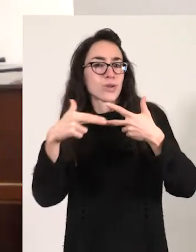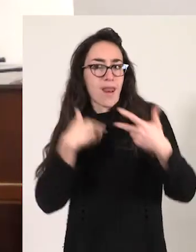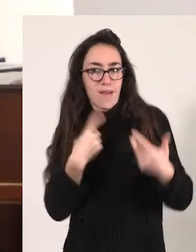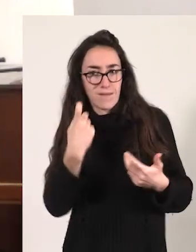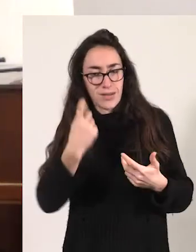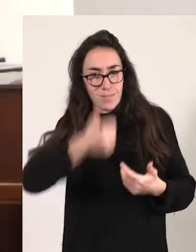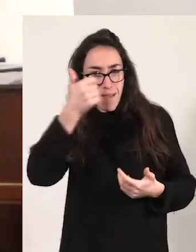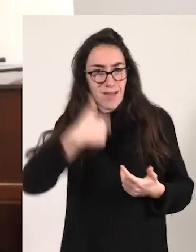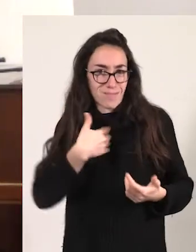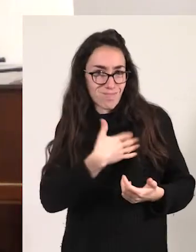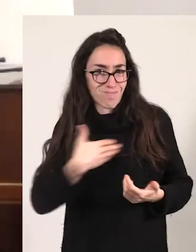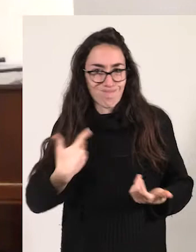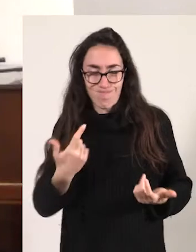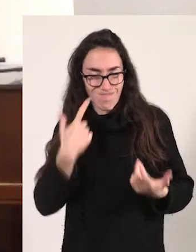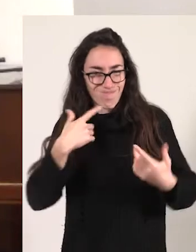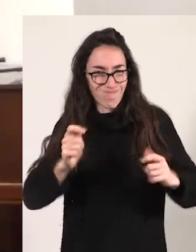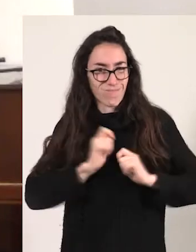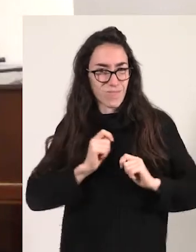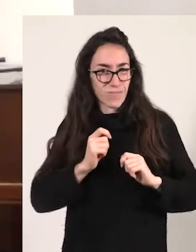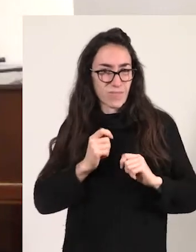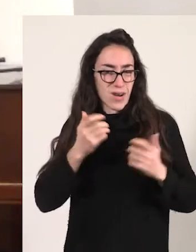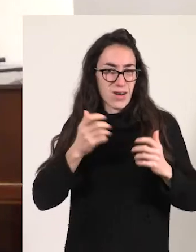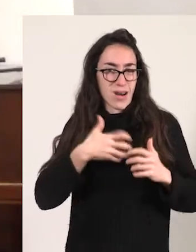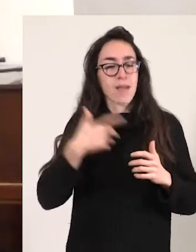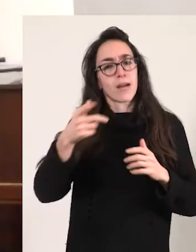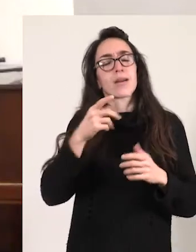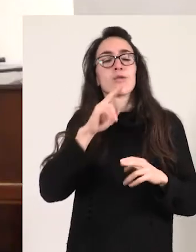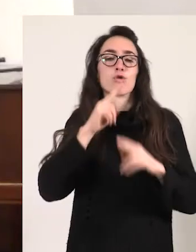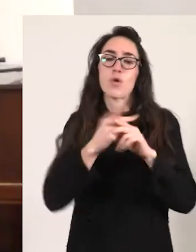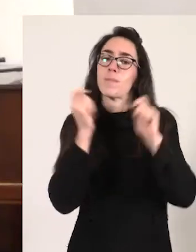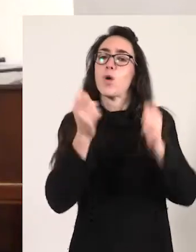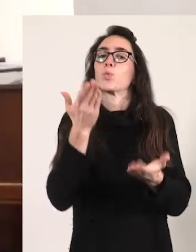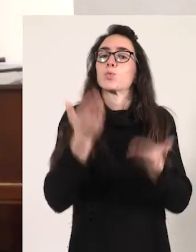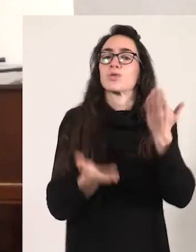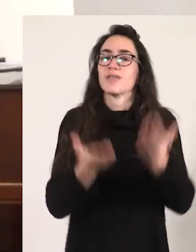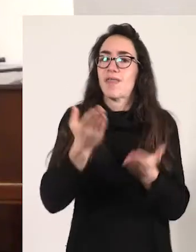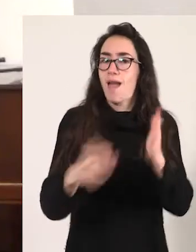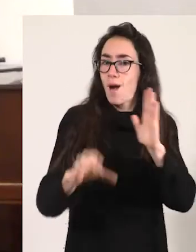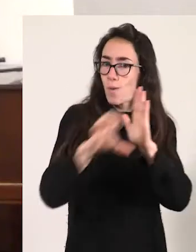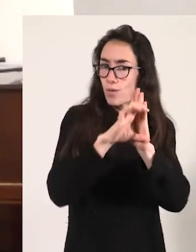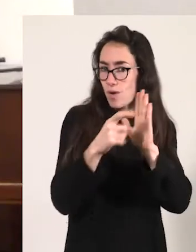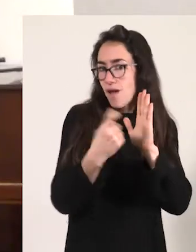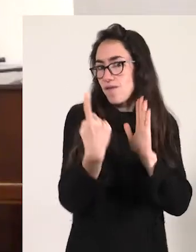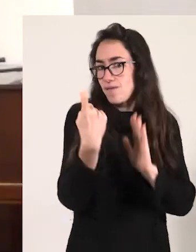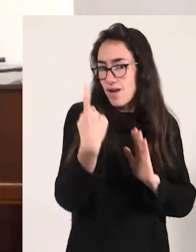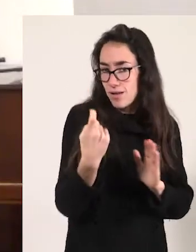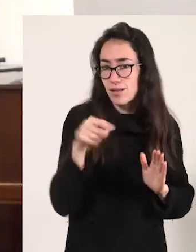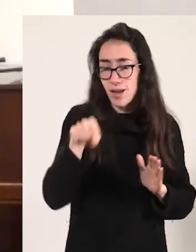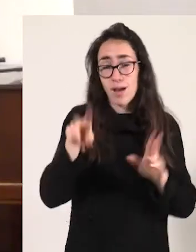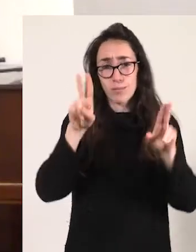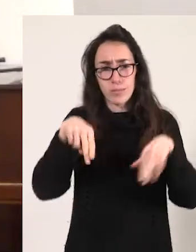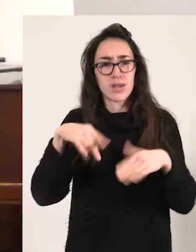y rabia que me da, ¿no? O sea, a eso me refiero con una justicia curricular. Todo eso es sistémico, ¿no?